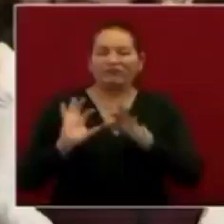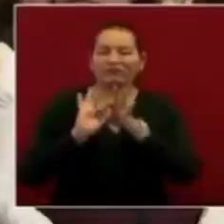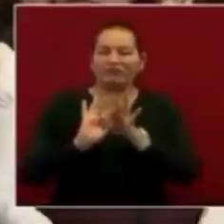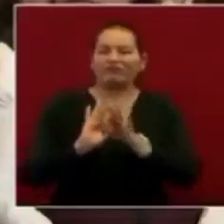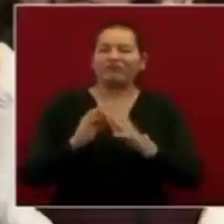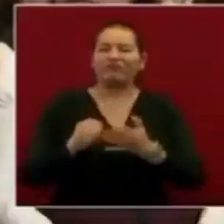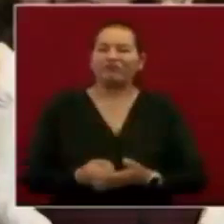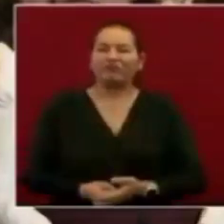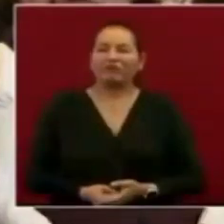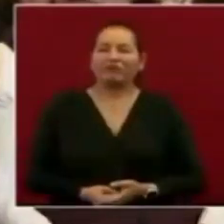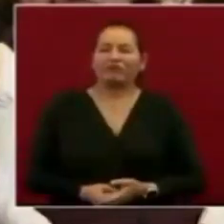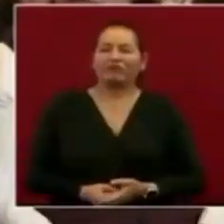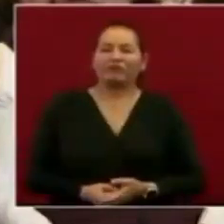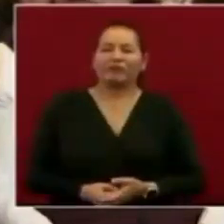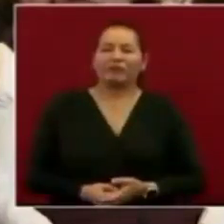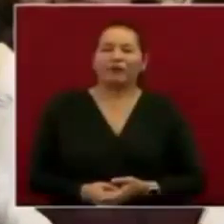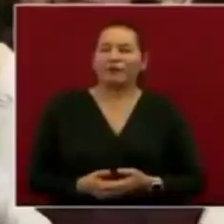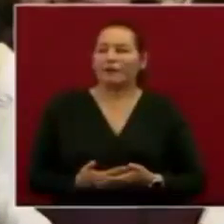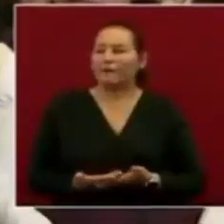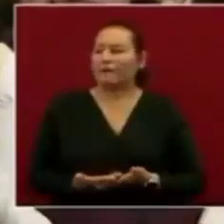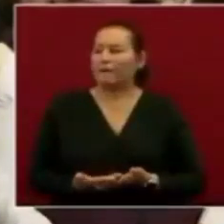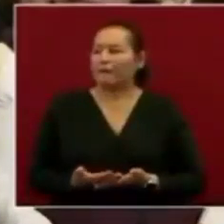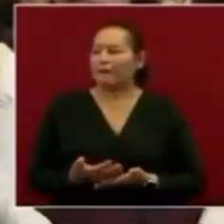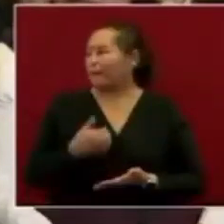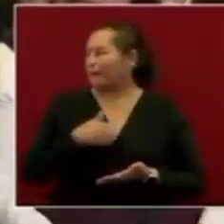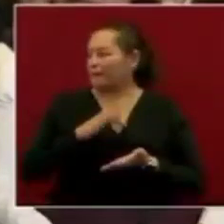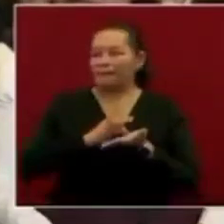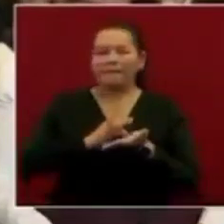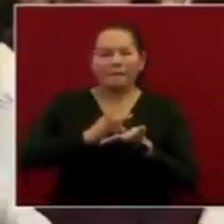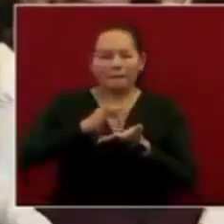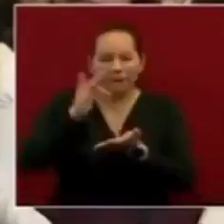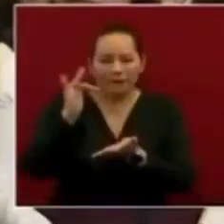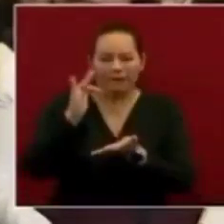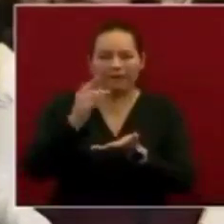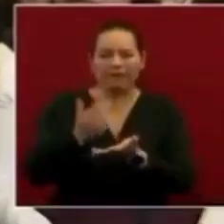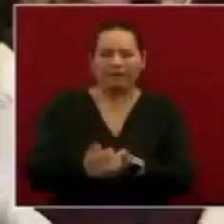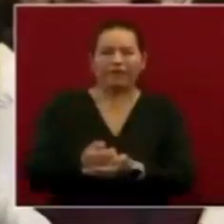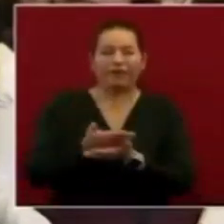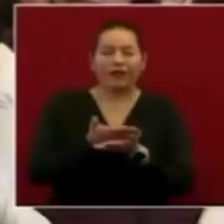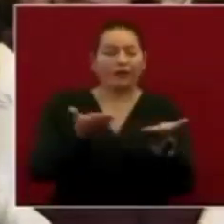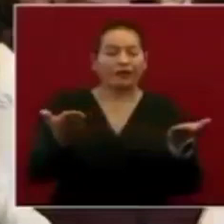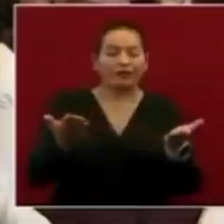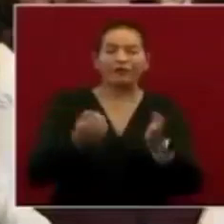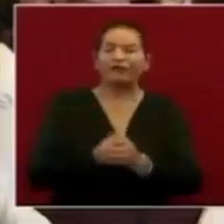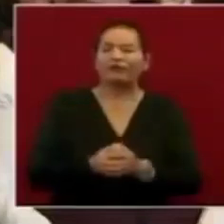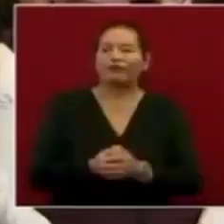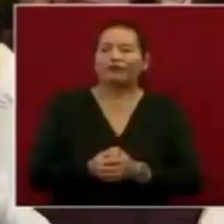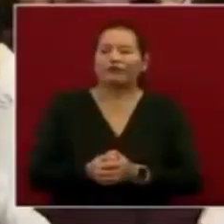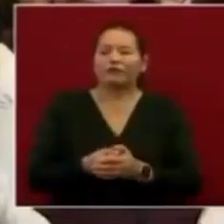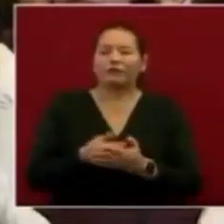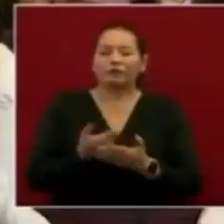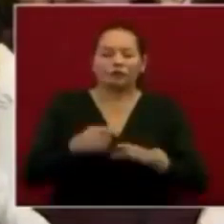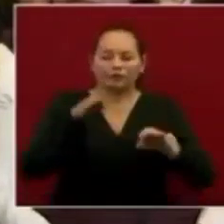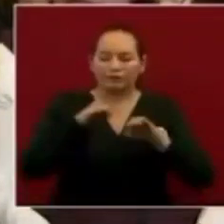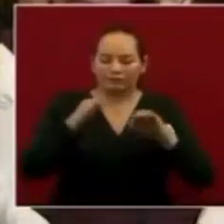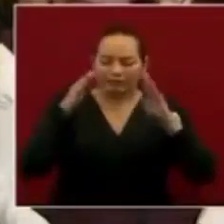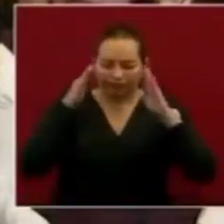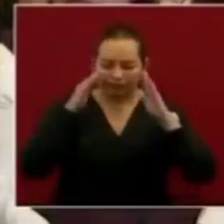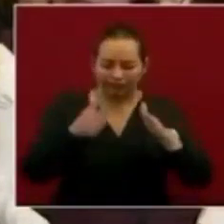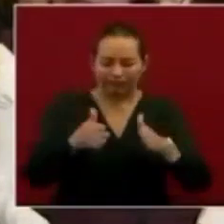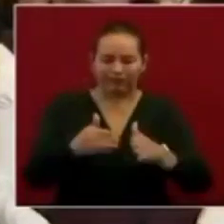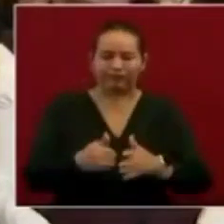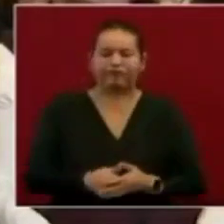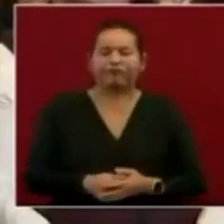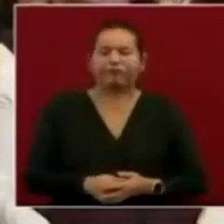congruencia. Les agradezco a ellas y a ellos su disposición a esta tarea que se